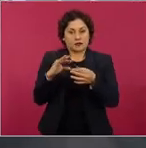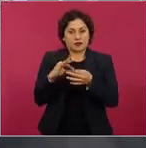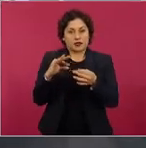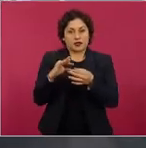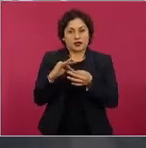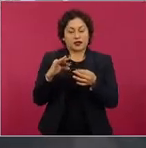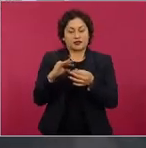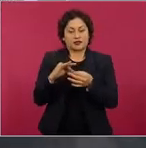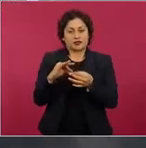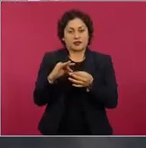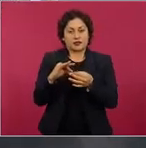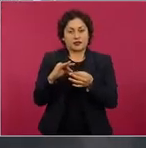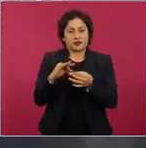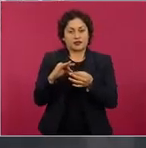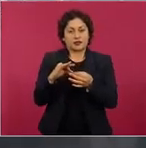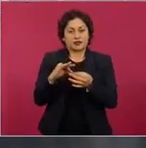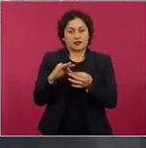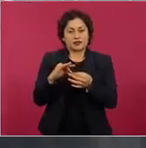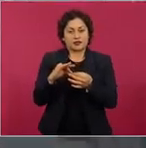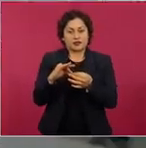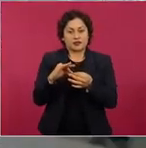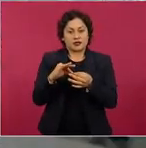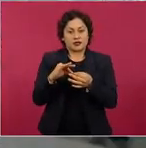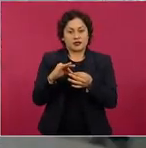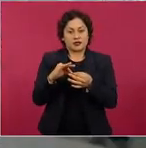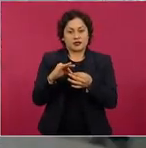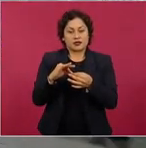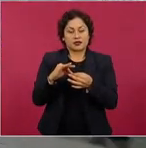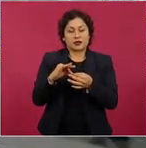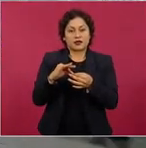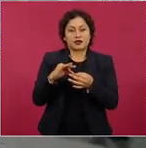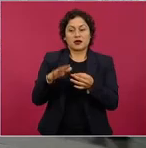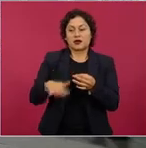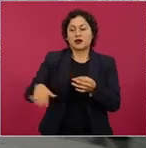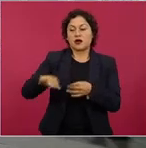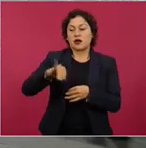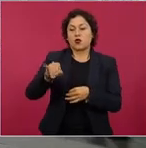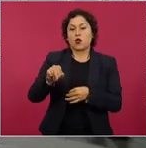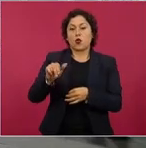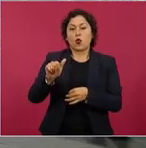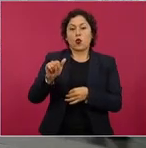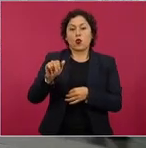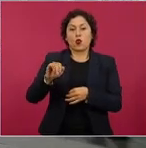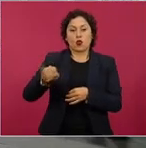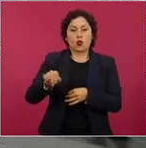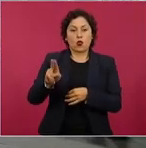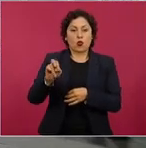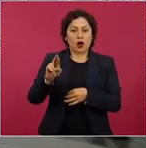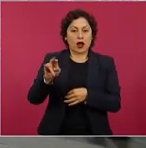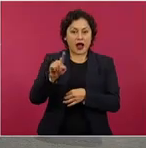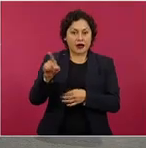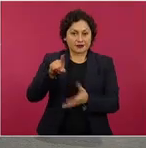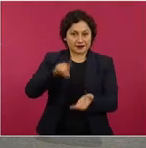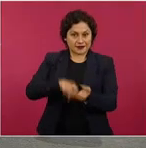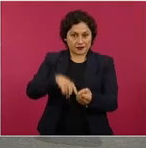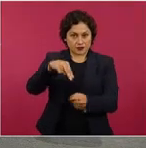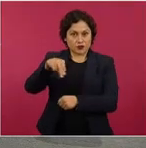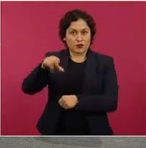De Juárez, que estaba a 24, Juárez, Nuevo León, sí. A 24 pesos. Sí. A